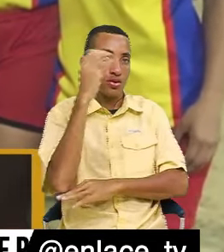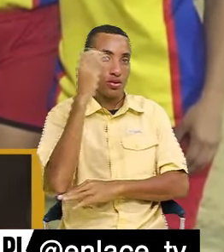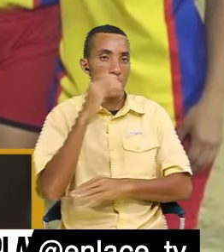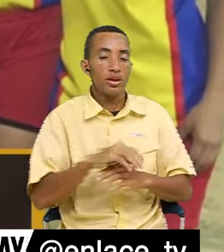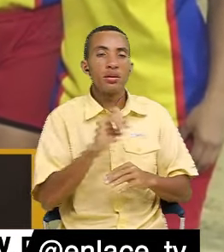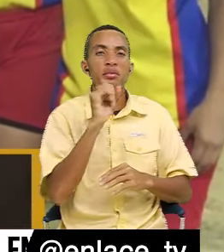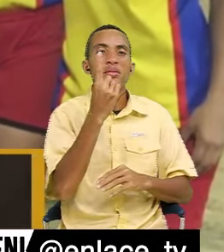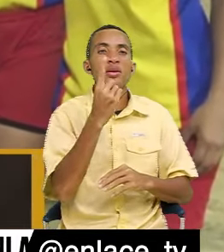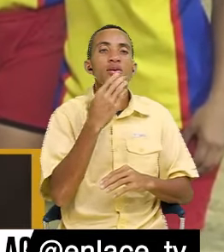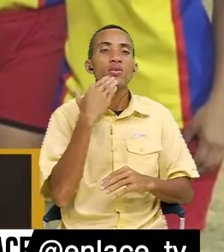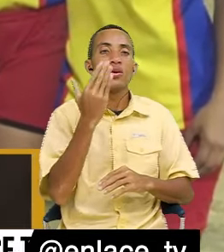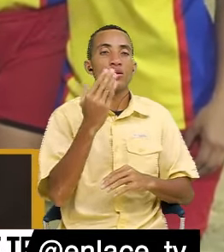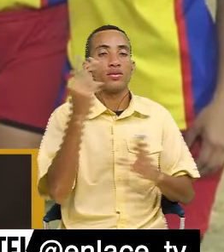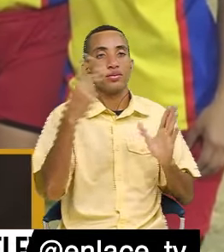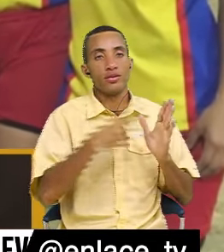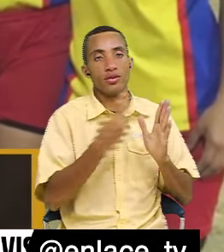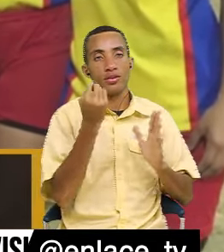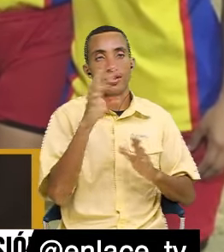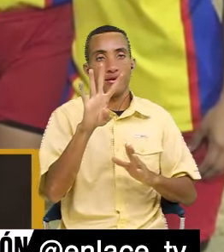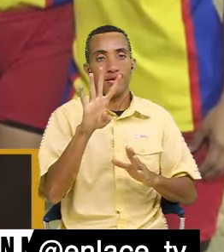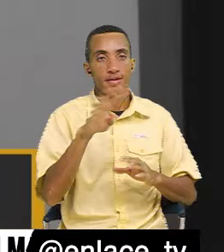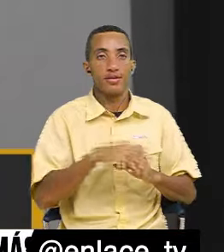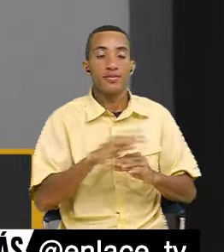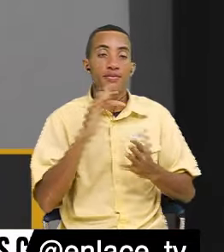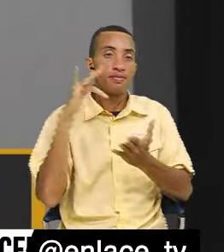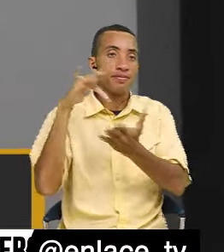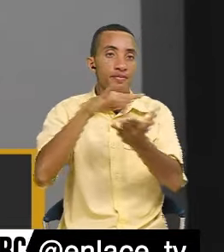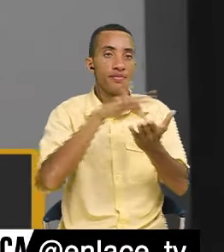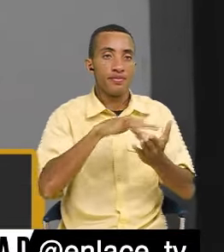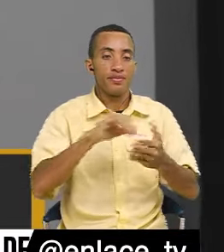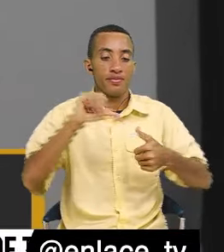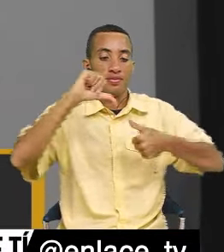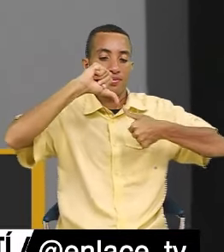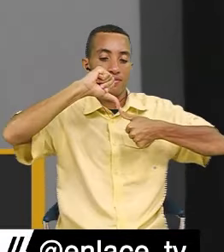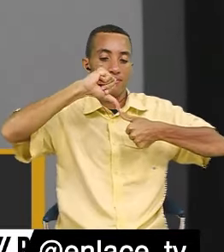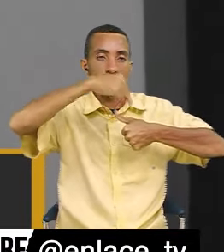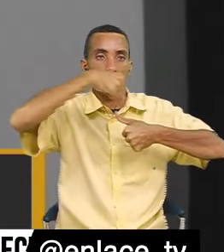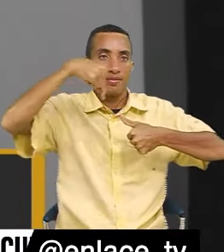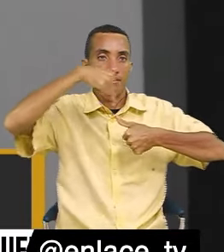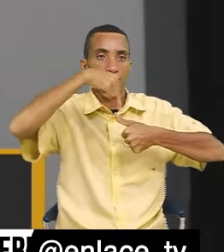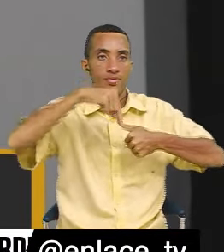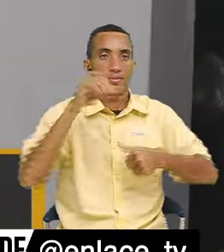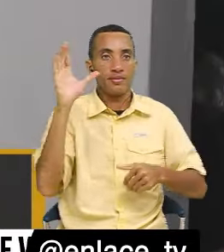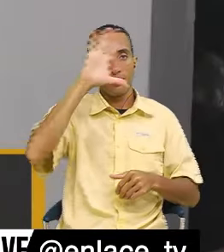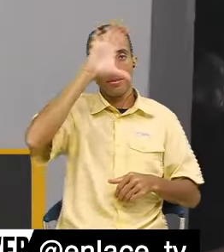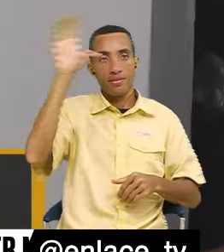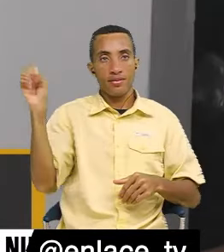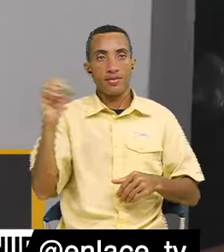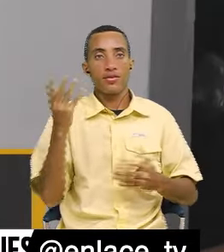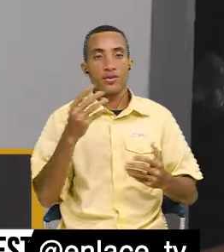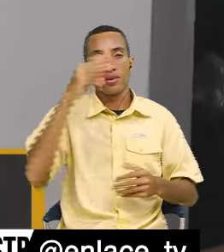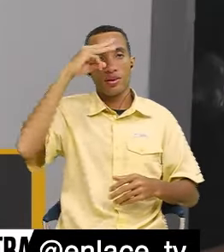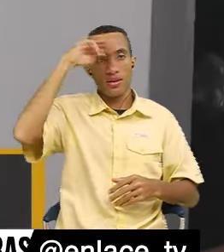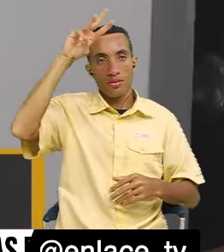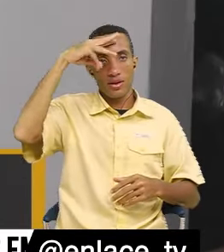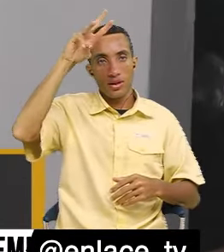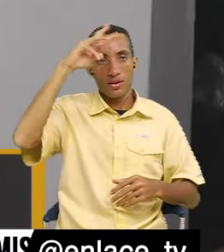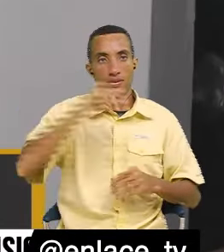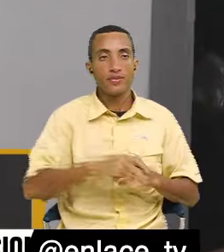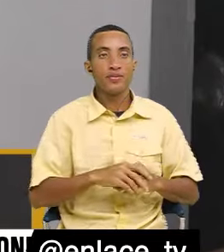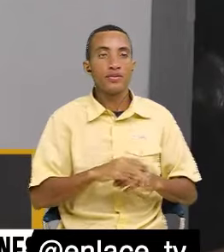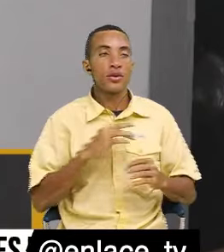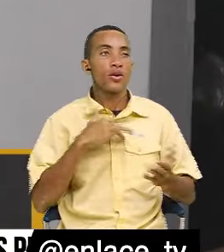en 2014, año en el que participaron en los Juegos Centroamericanos y del Caribe en México. Y la verdad es que me la paso de la universidad